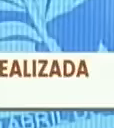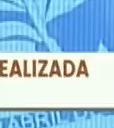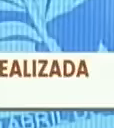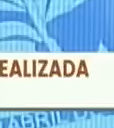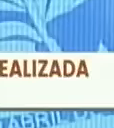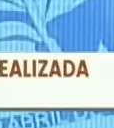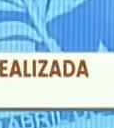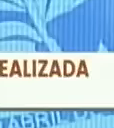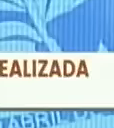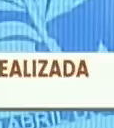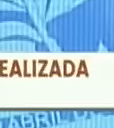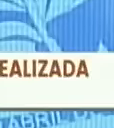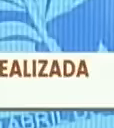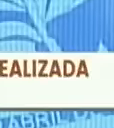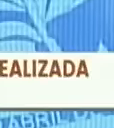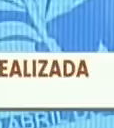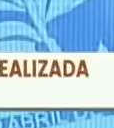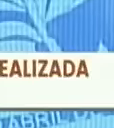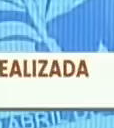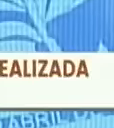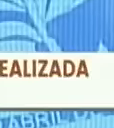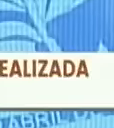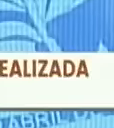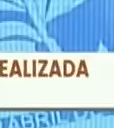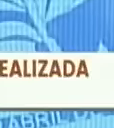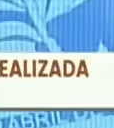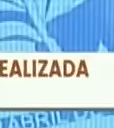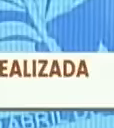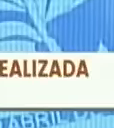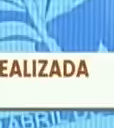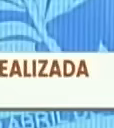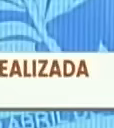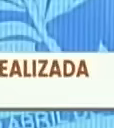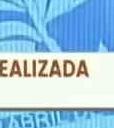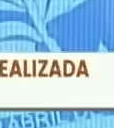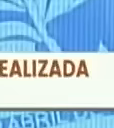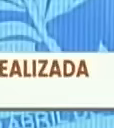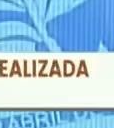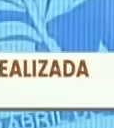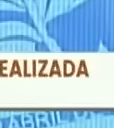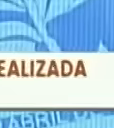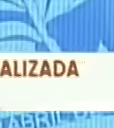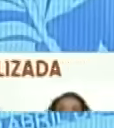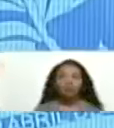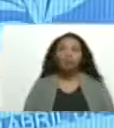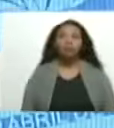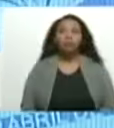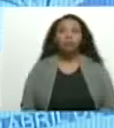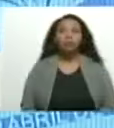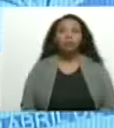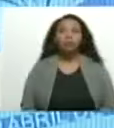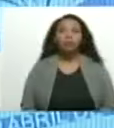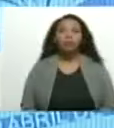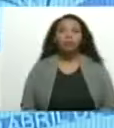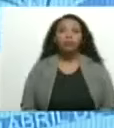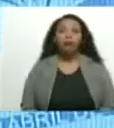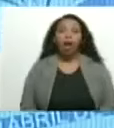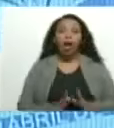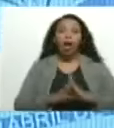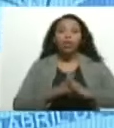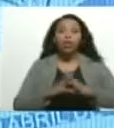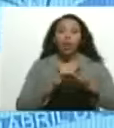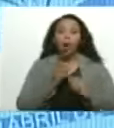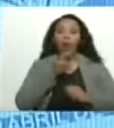manera brutal a todo el pueblo de Venezuela, a todas sus mujeres, a todos sus hombres, a todas sus niñas, a todos sus